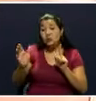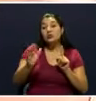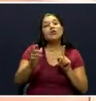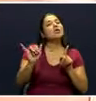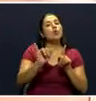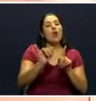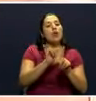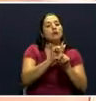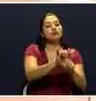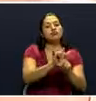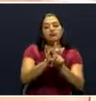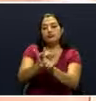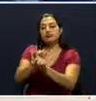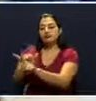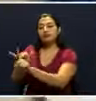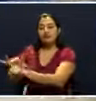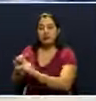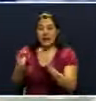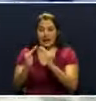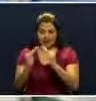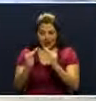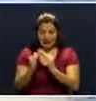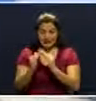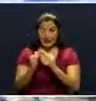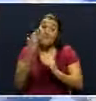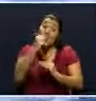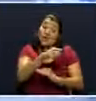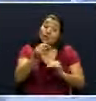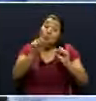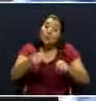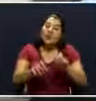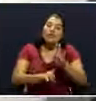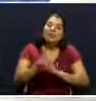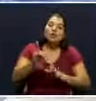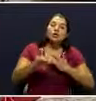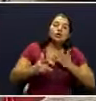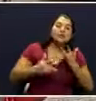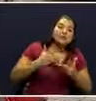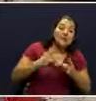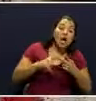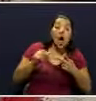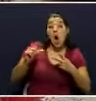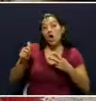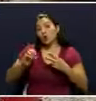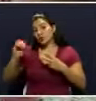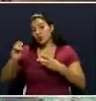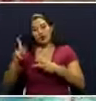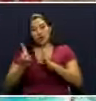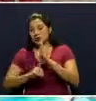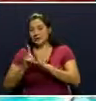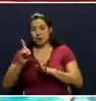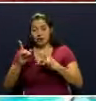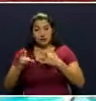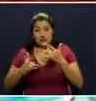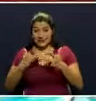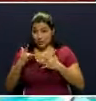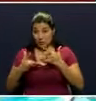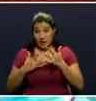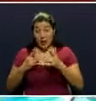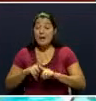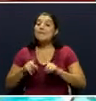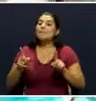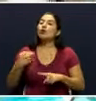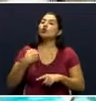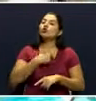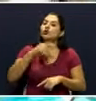un porcentaje de la población que van a desarrollar síntomas y otro porcentaje que no van a desarrollar síntomas. Pero nosotros